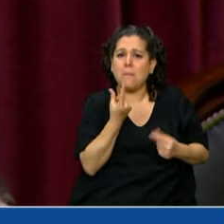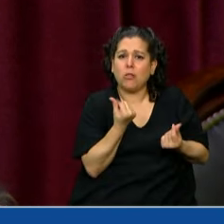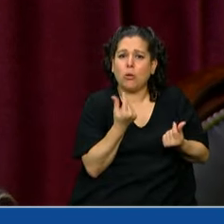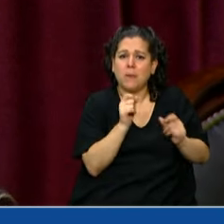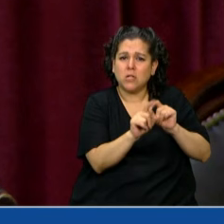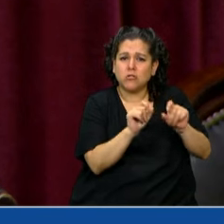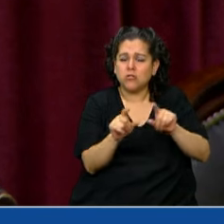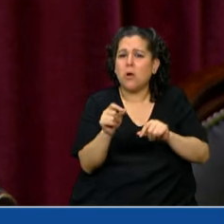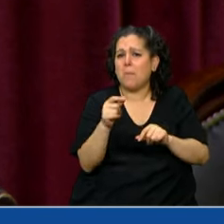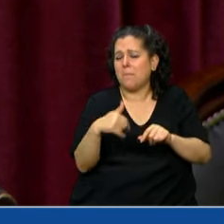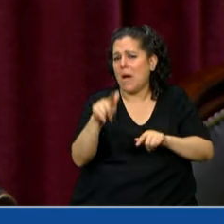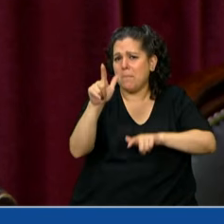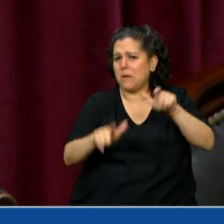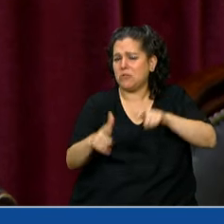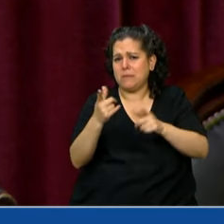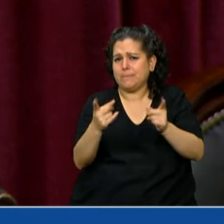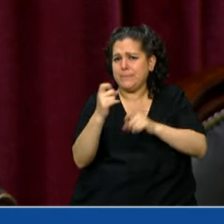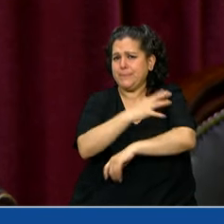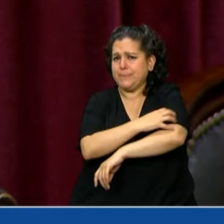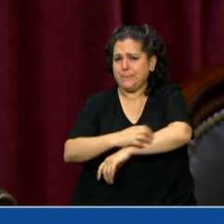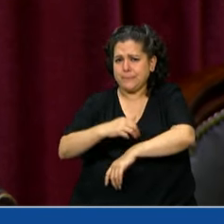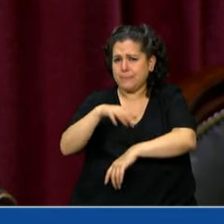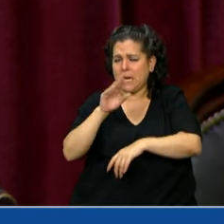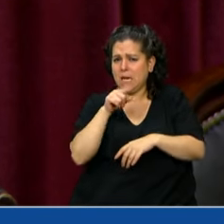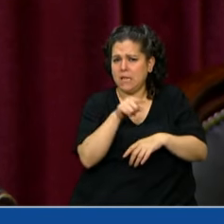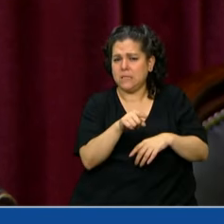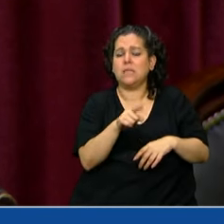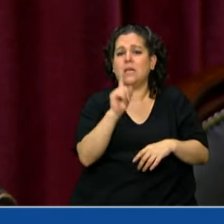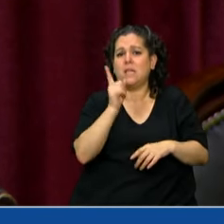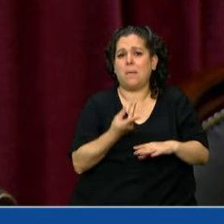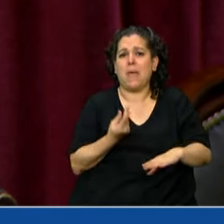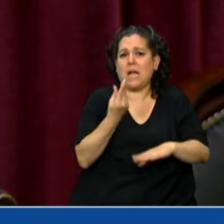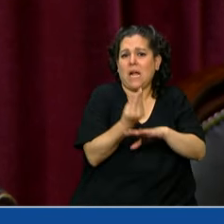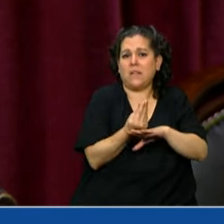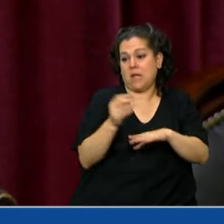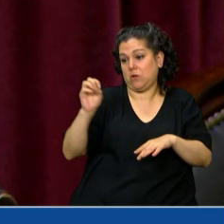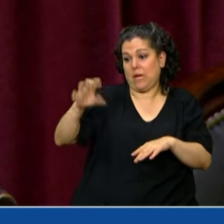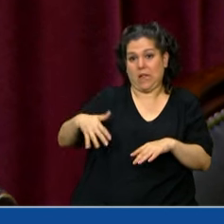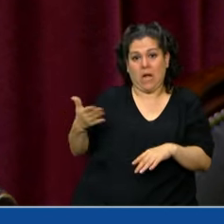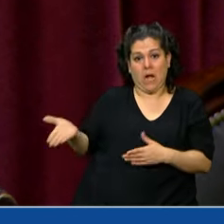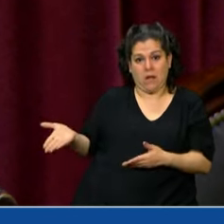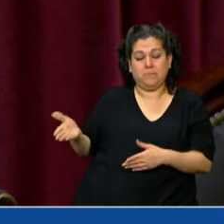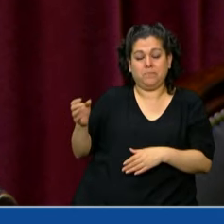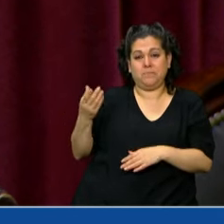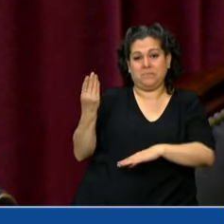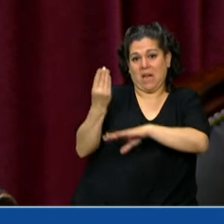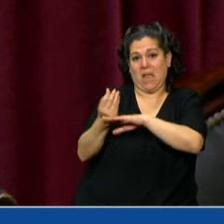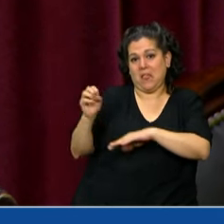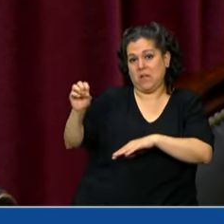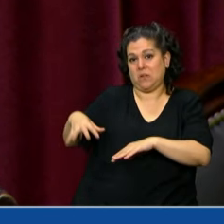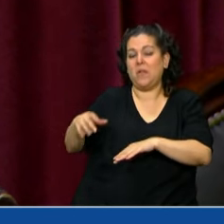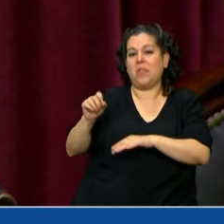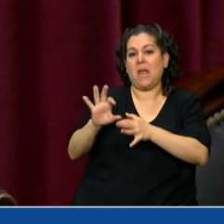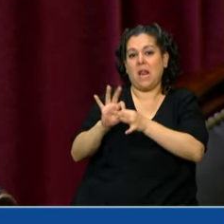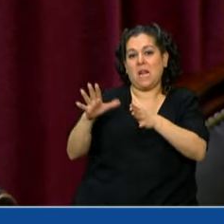sectores más vulnerables donde más golpea y con el candidato que está acá de la libertad avanza